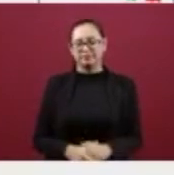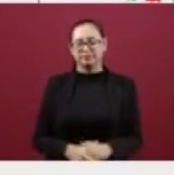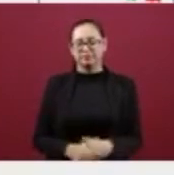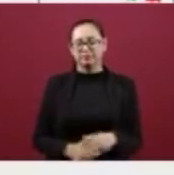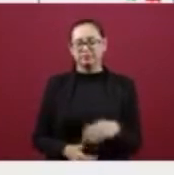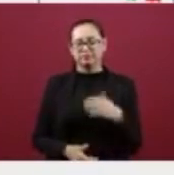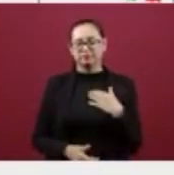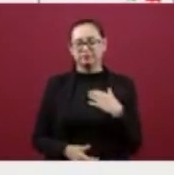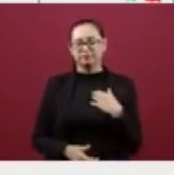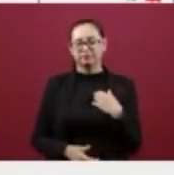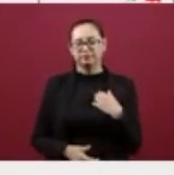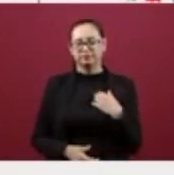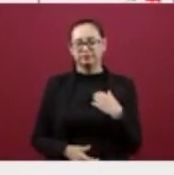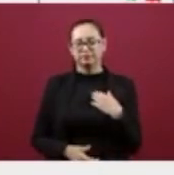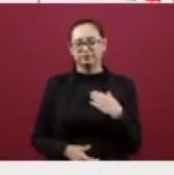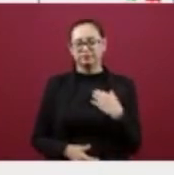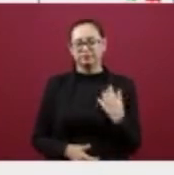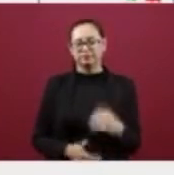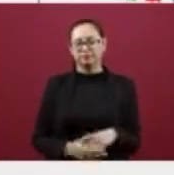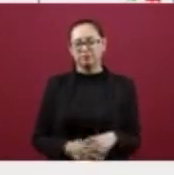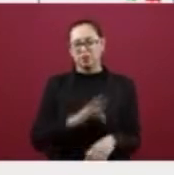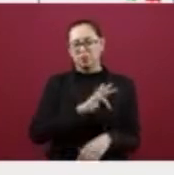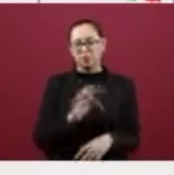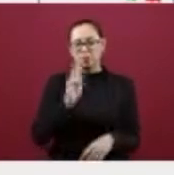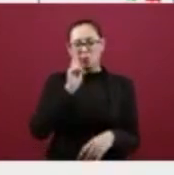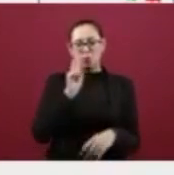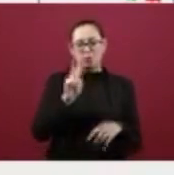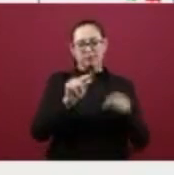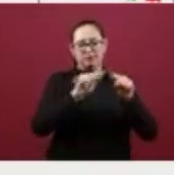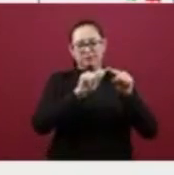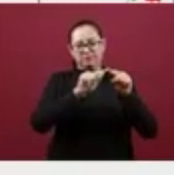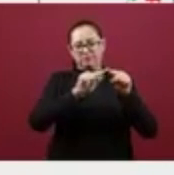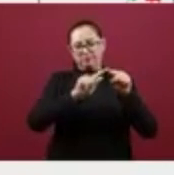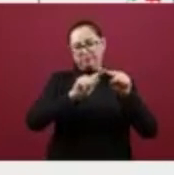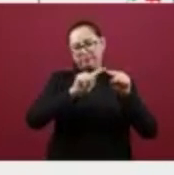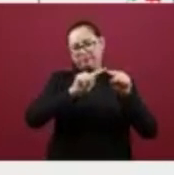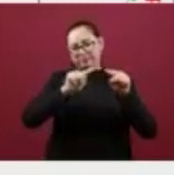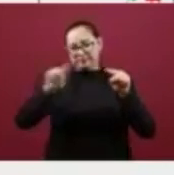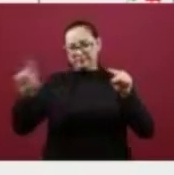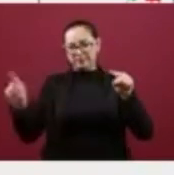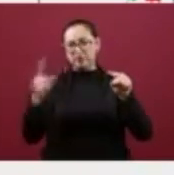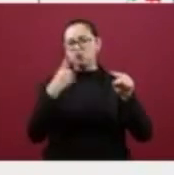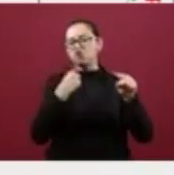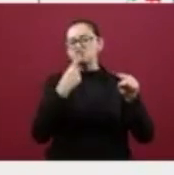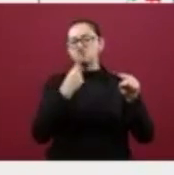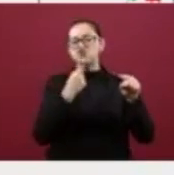Aquí se observa lo que estoy comentando. La línea roja es